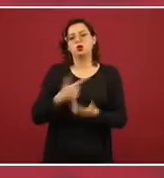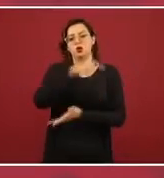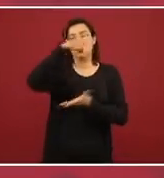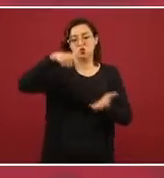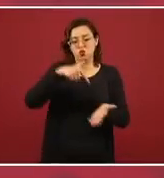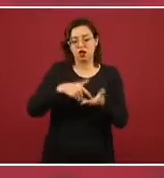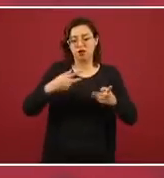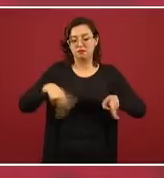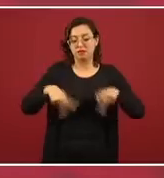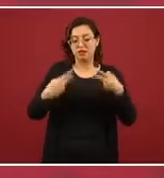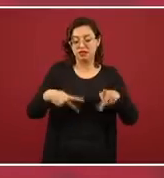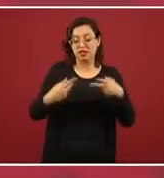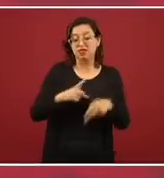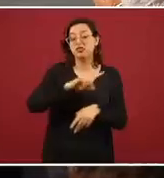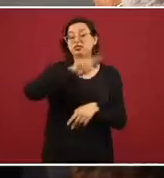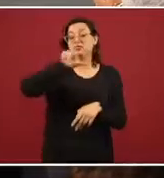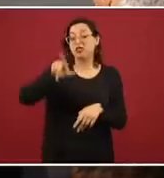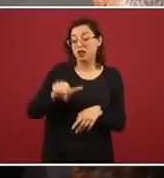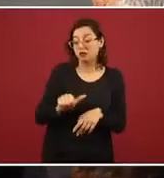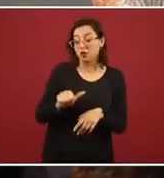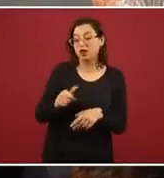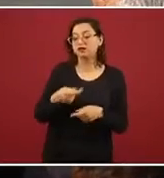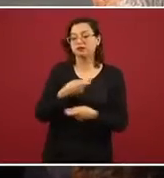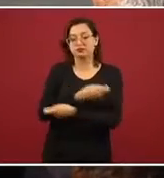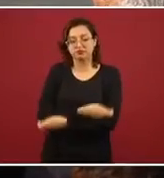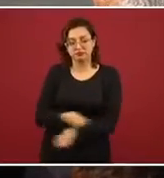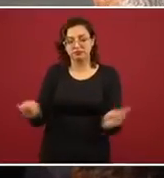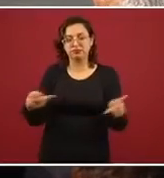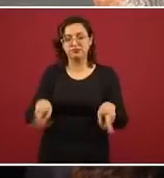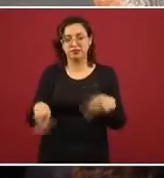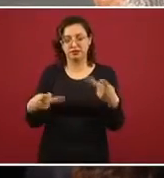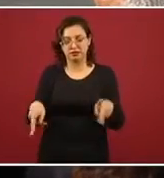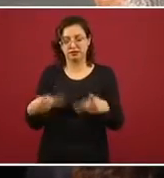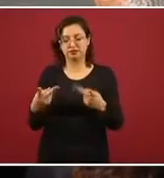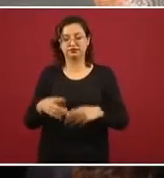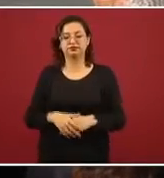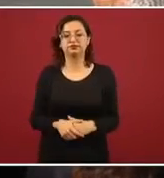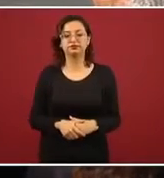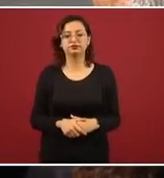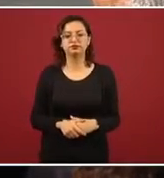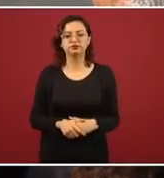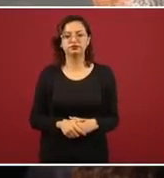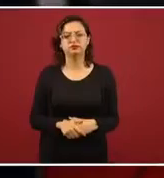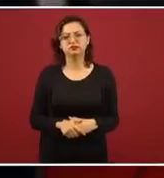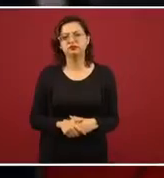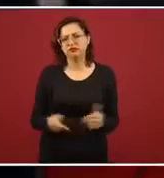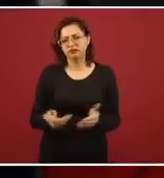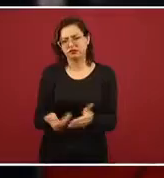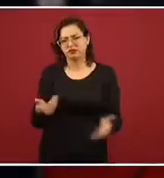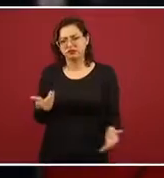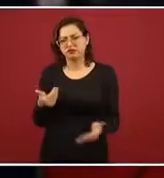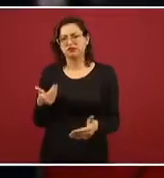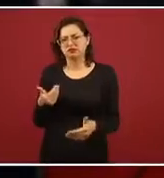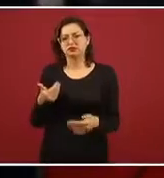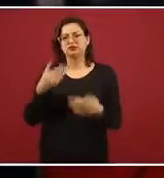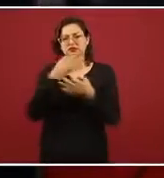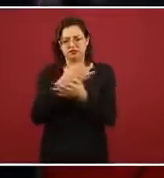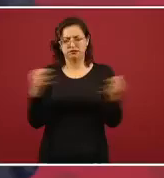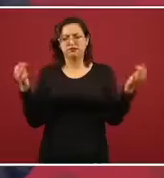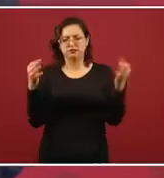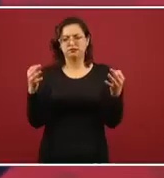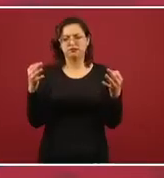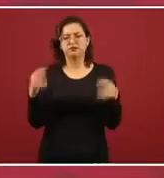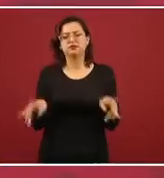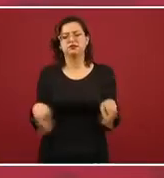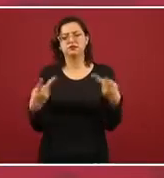¿Para el 15 de marzo, por ejemplo, ya estarían empezándose a vender los primeros? Sí, yo creo que hasta antes, o sea, pero mañana les voy a